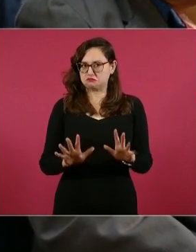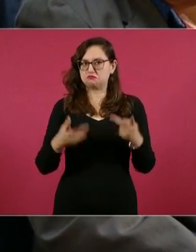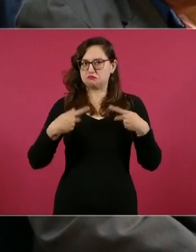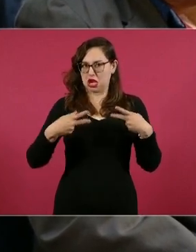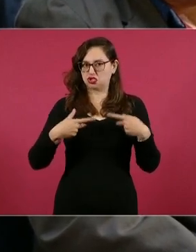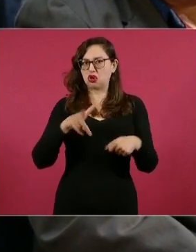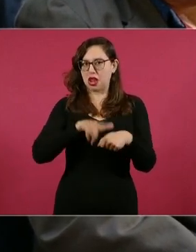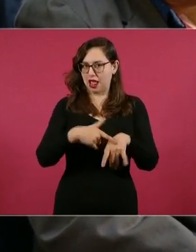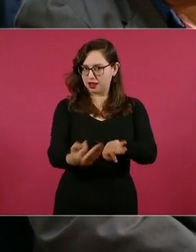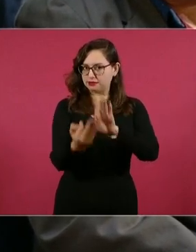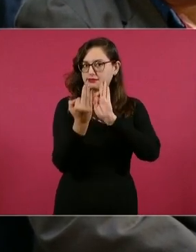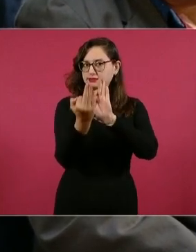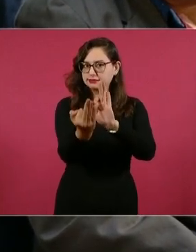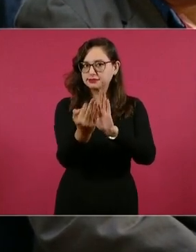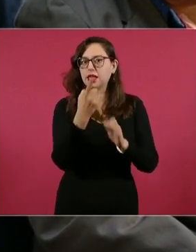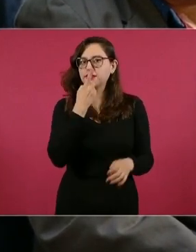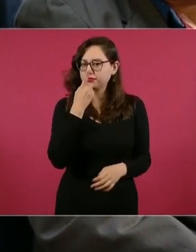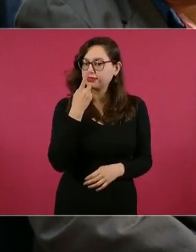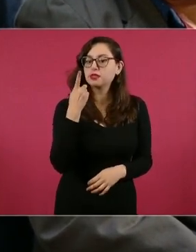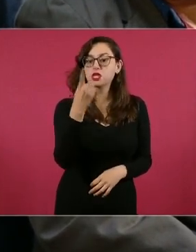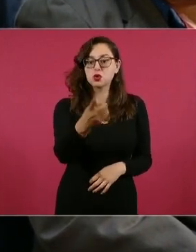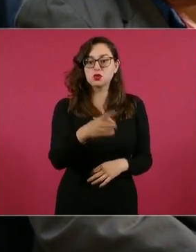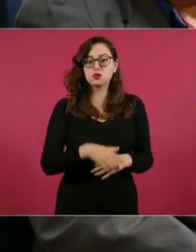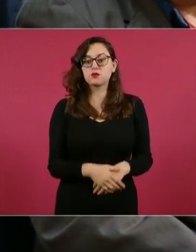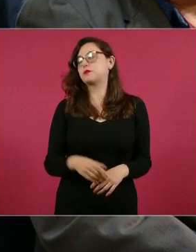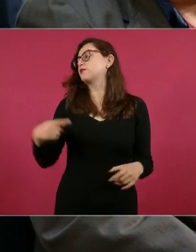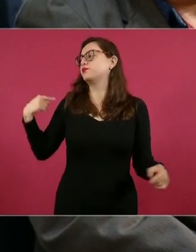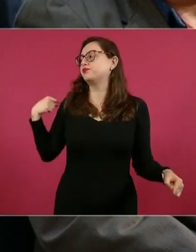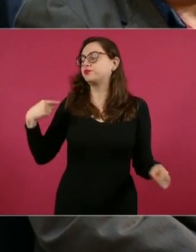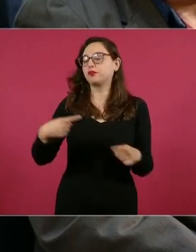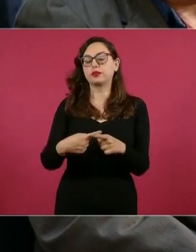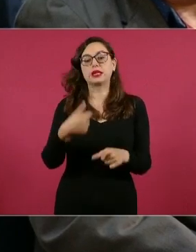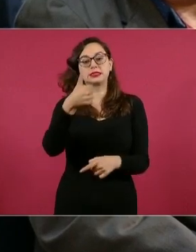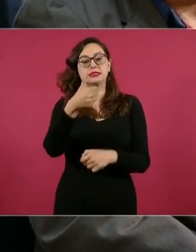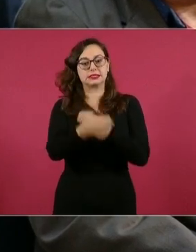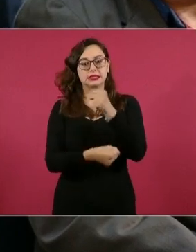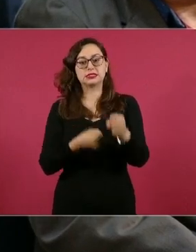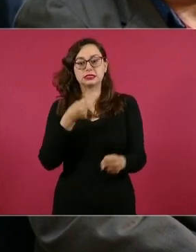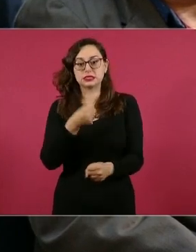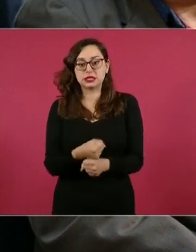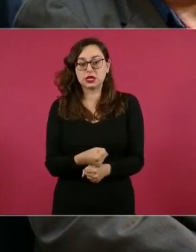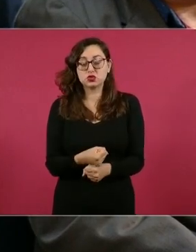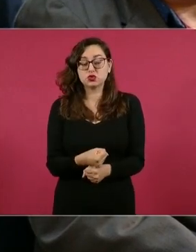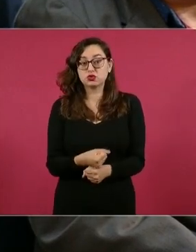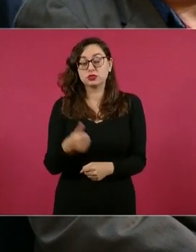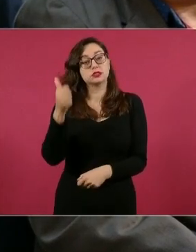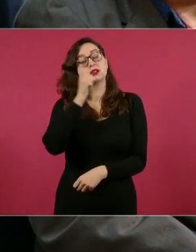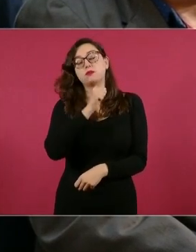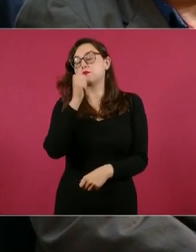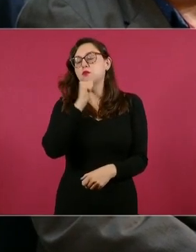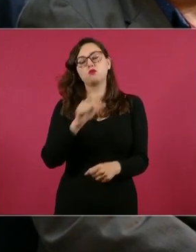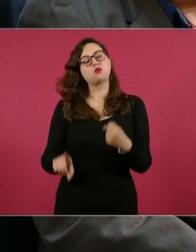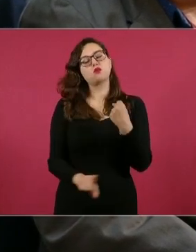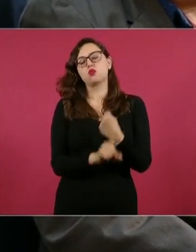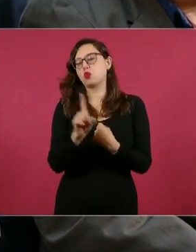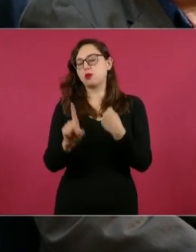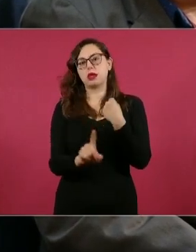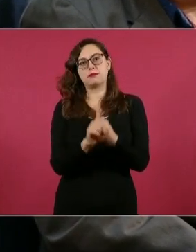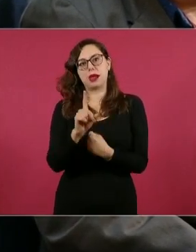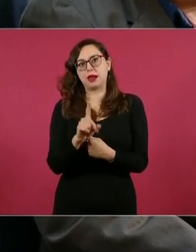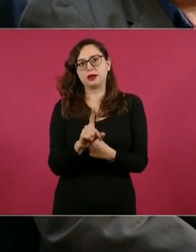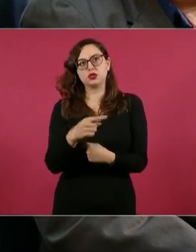personal siempre durante todo su sexenio ha sido un dilema ético para